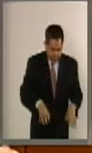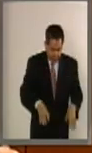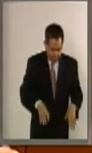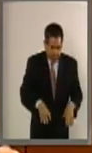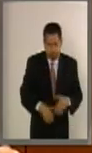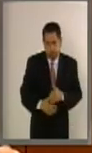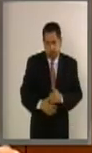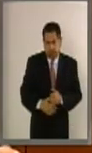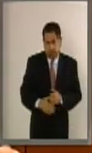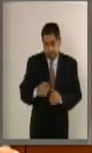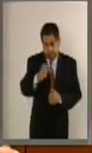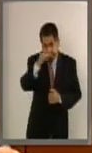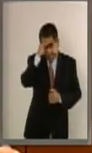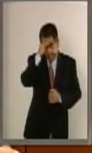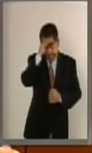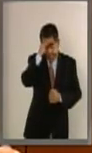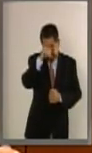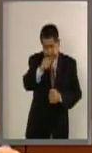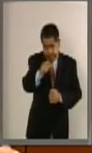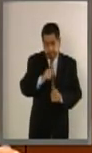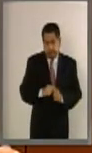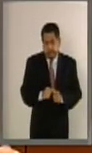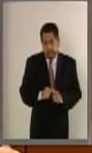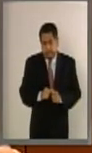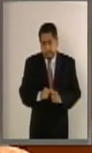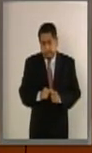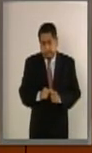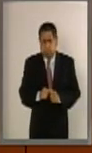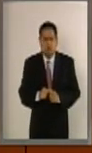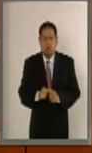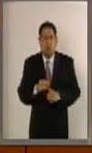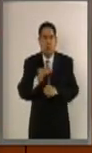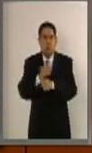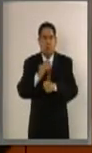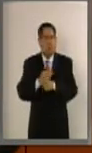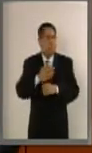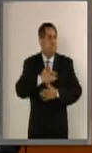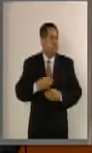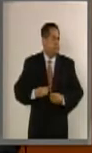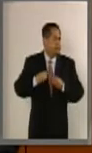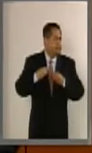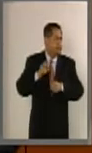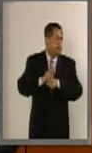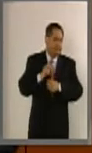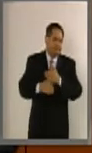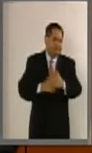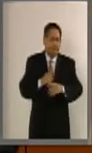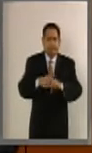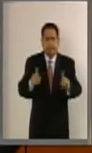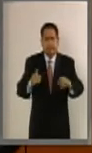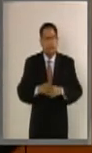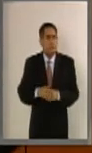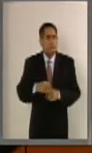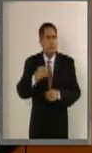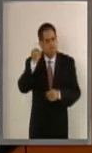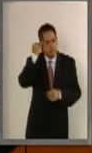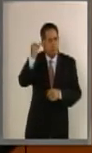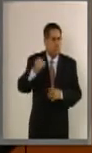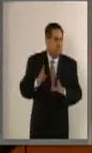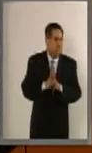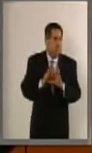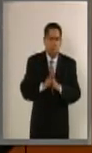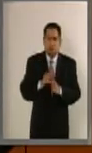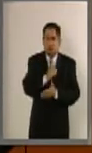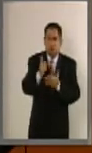Tengamos presente la tragedia más allá de nuestra vida cotidiana, más allá de la